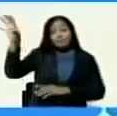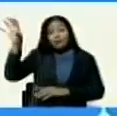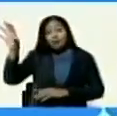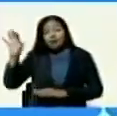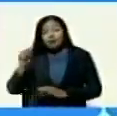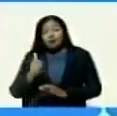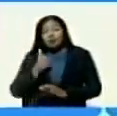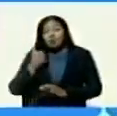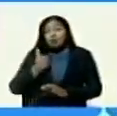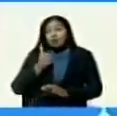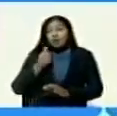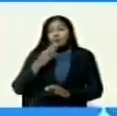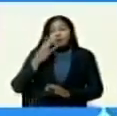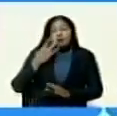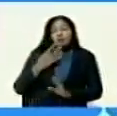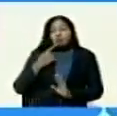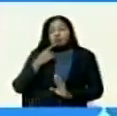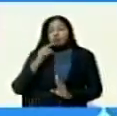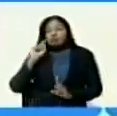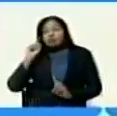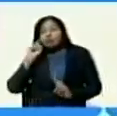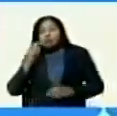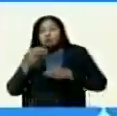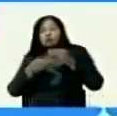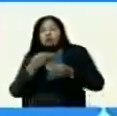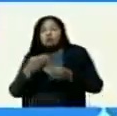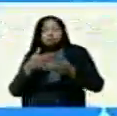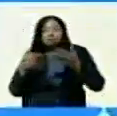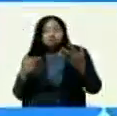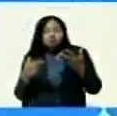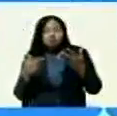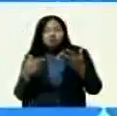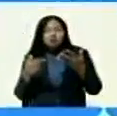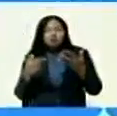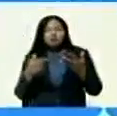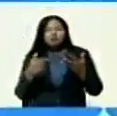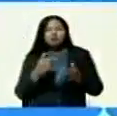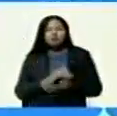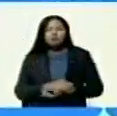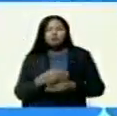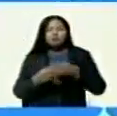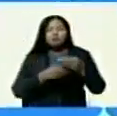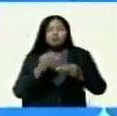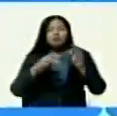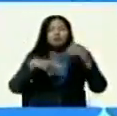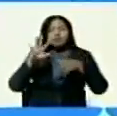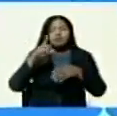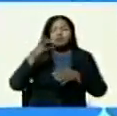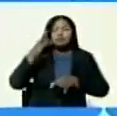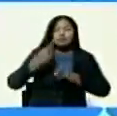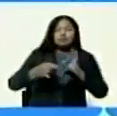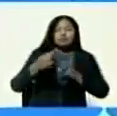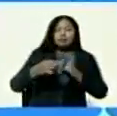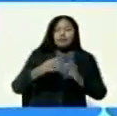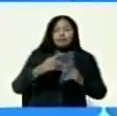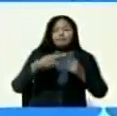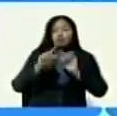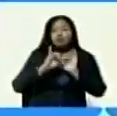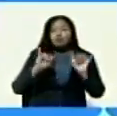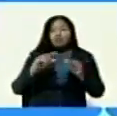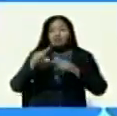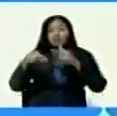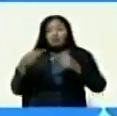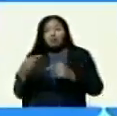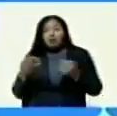algún todavía reclamo que ejercer en relación a las operaciones realizadas el 15 de septiembre. Pero ya también están